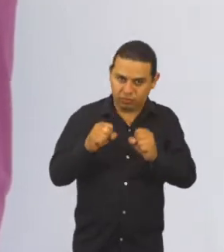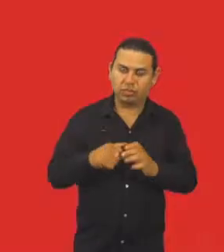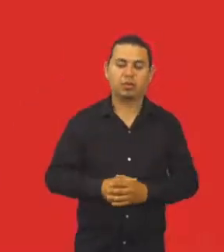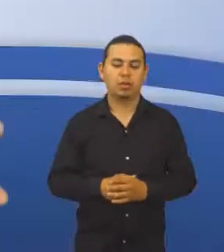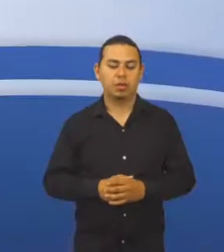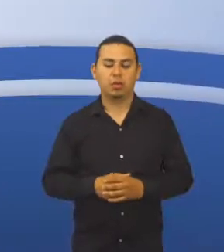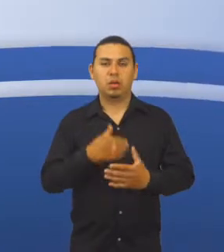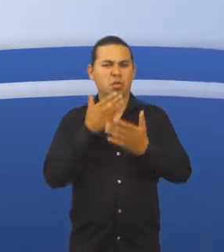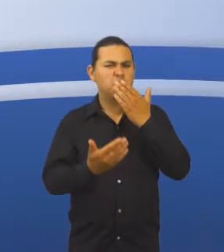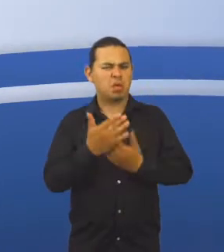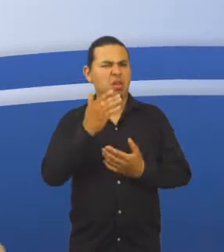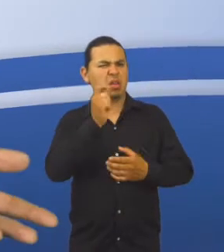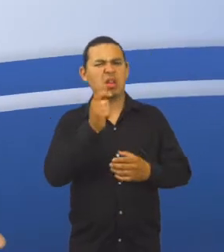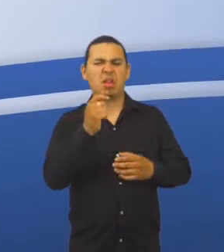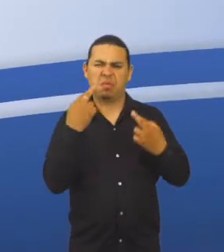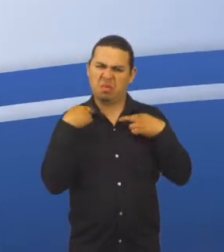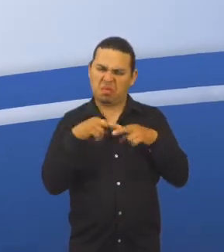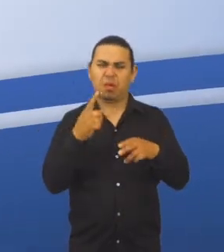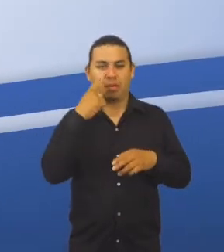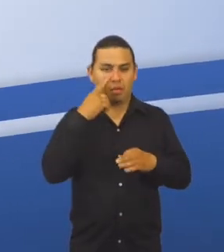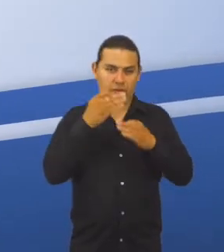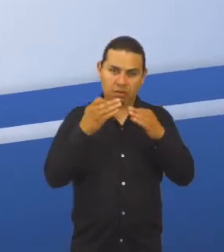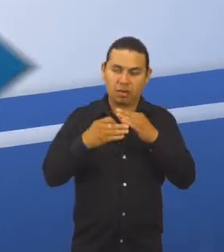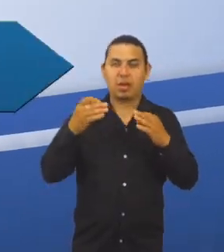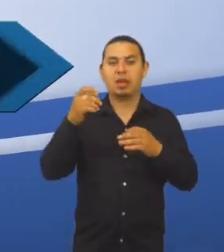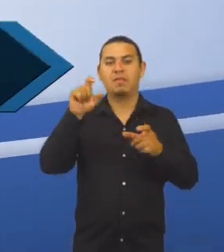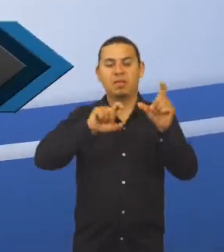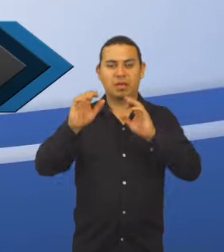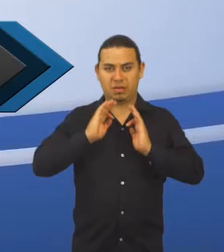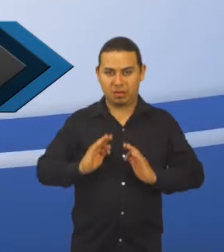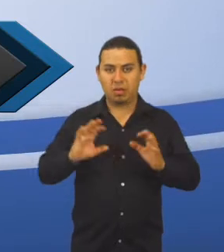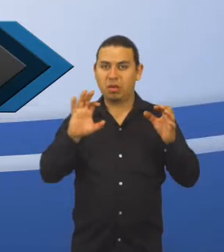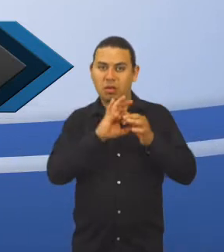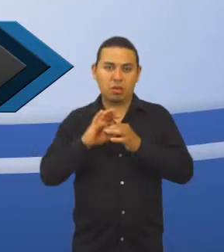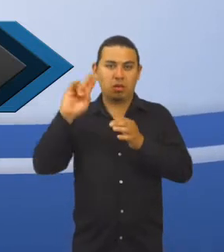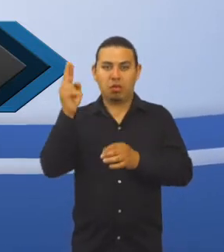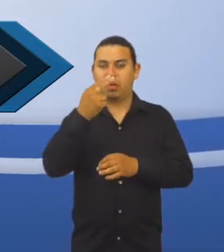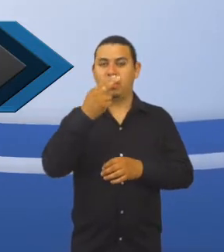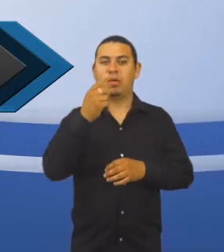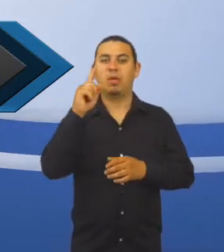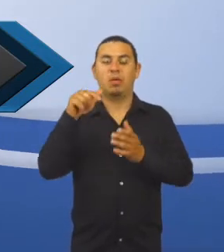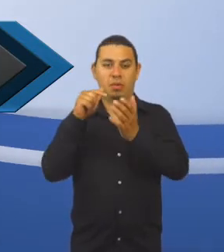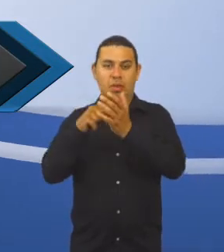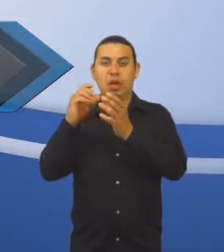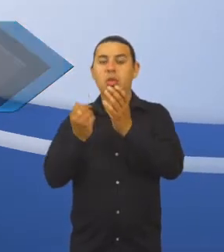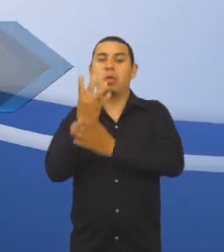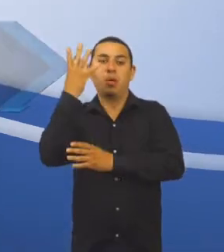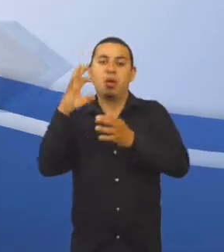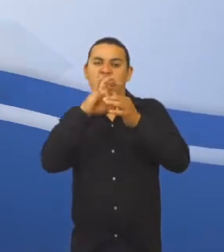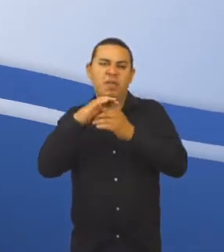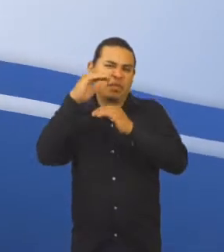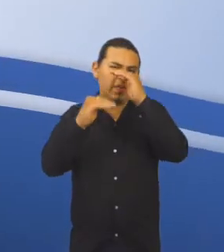caso nacional. Como que está de moda eso de los cuerpos académicos, ¿no? Por eso la Facultad de Ciencias Químicas de la UAPJO hizo alianza con la Universidad Autónoma de